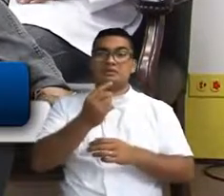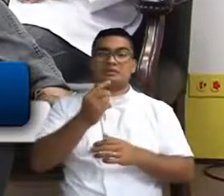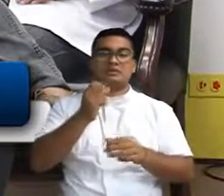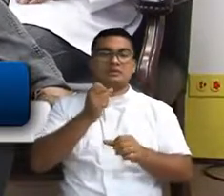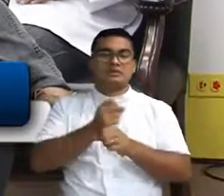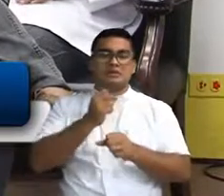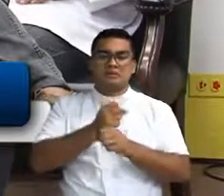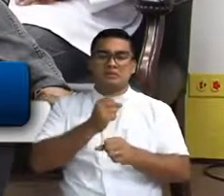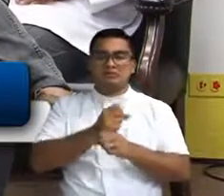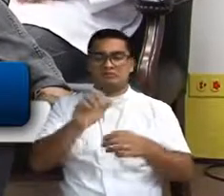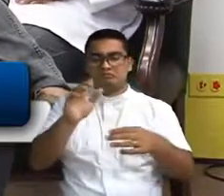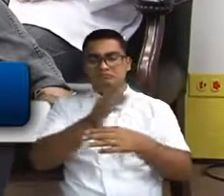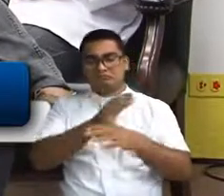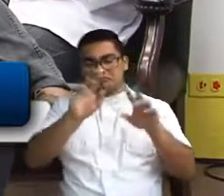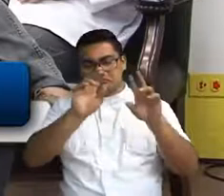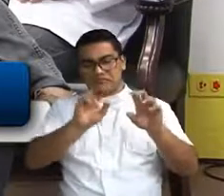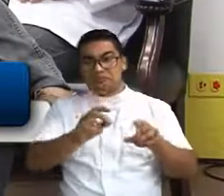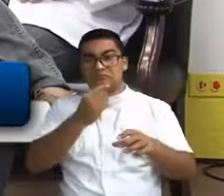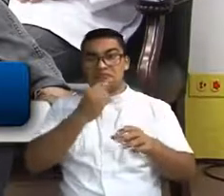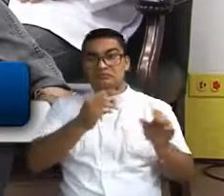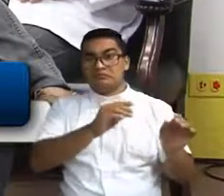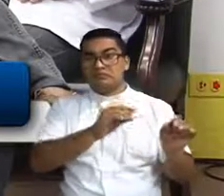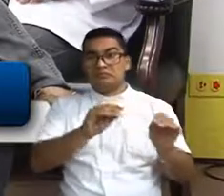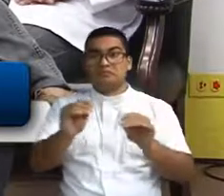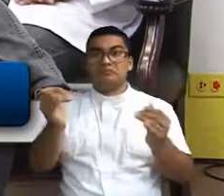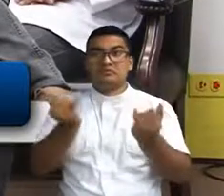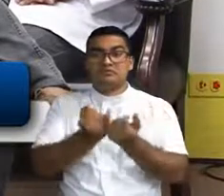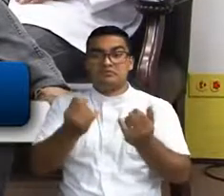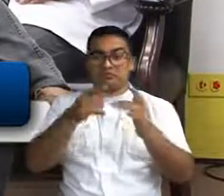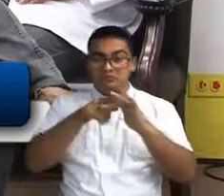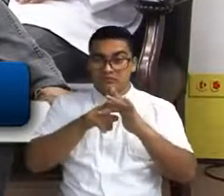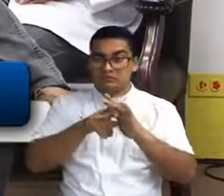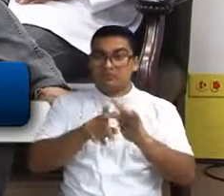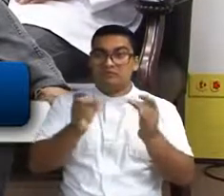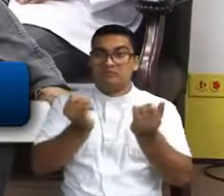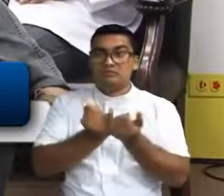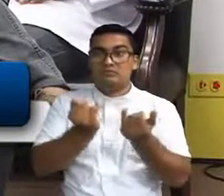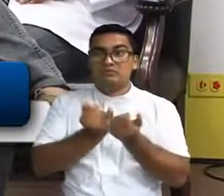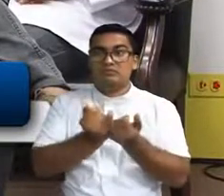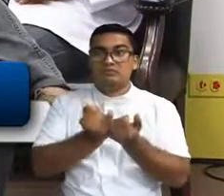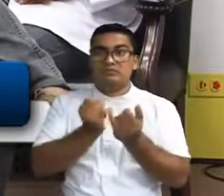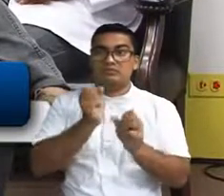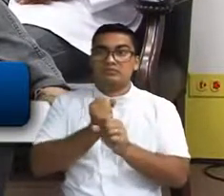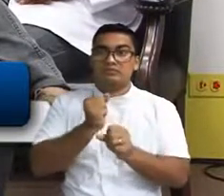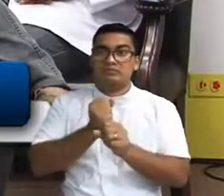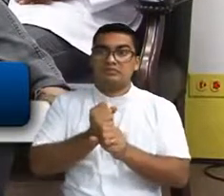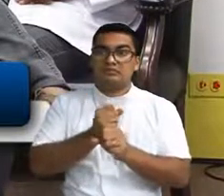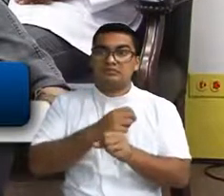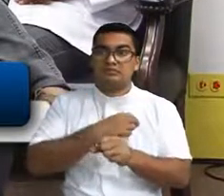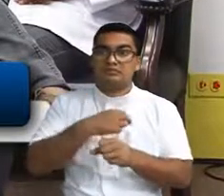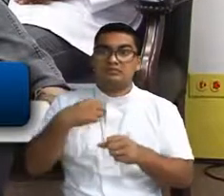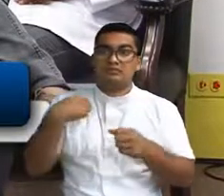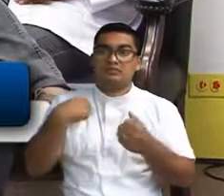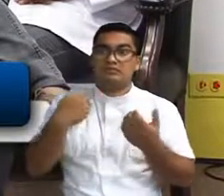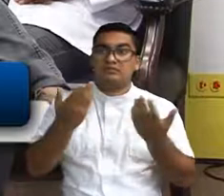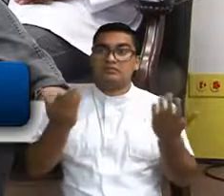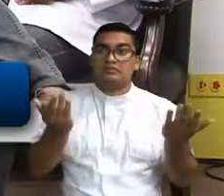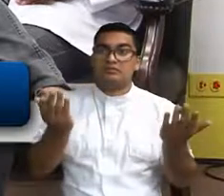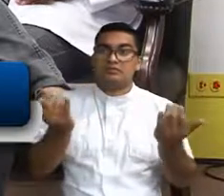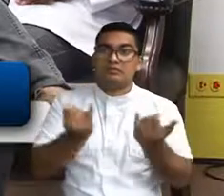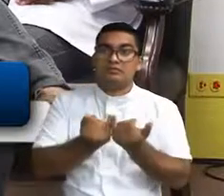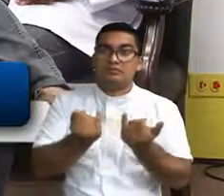trabajar multidisciplinariamente y pasan con psicología. Nosotros trabajamos lo que es a base